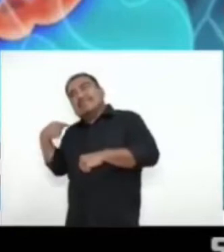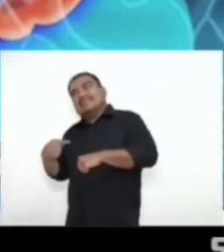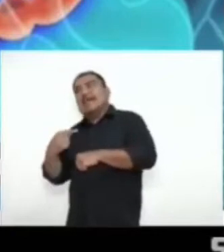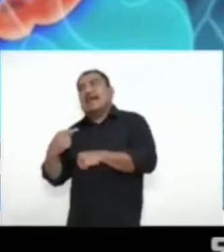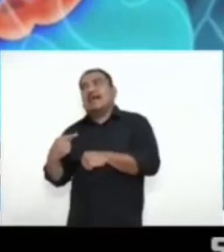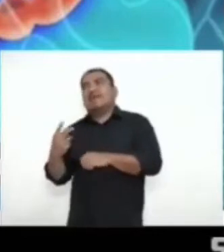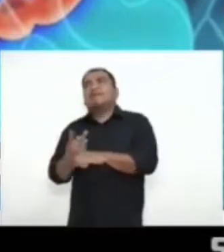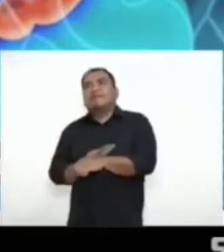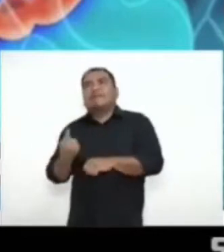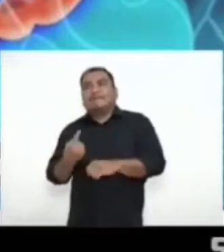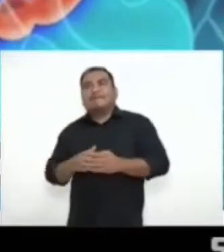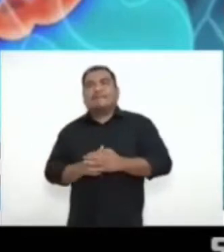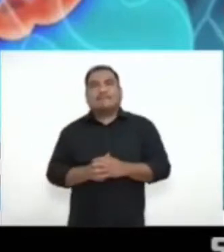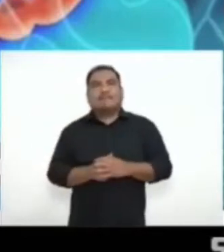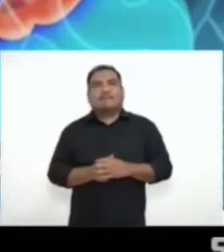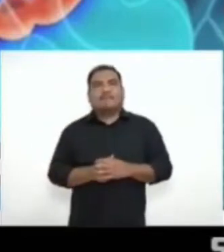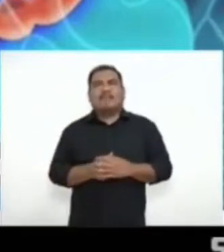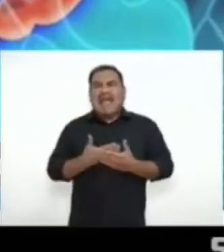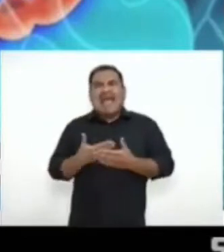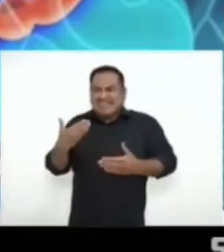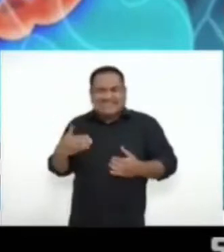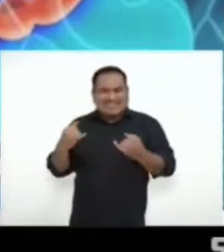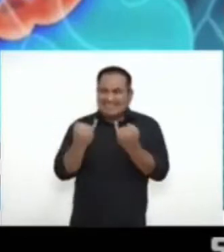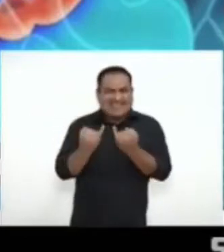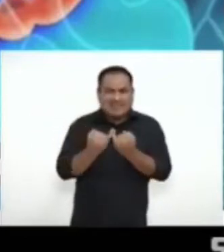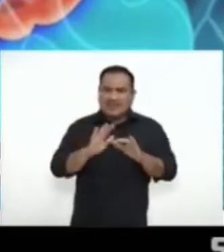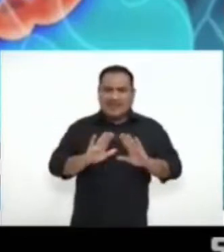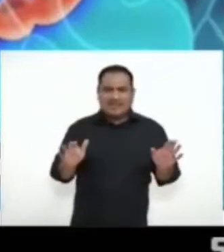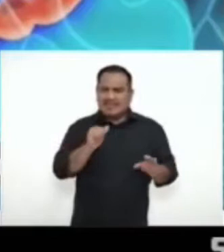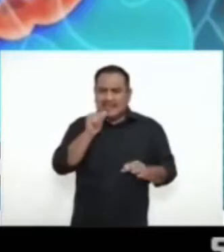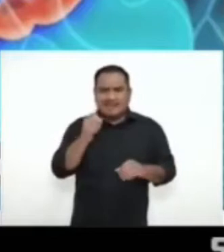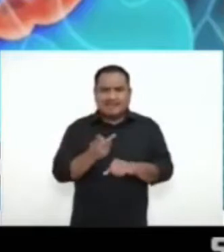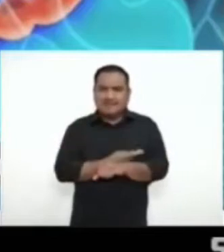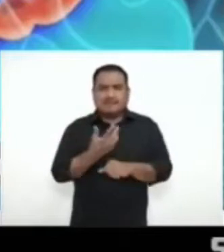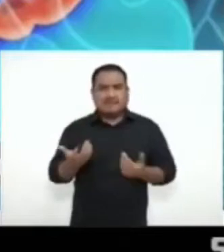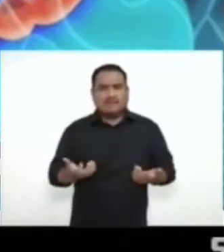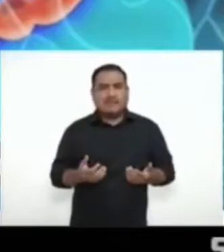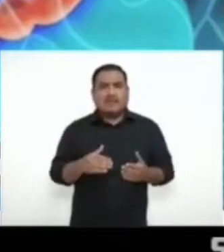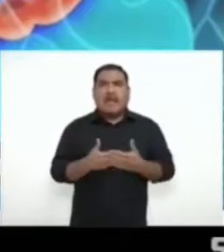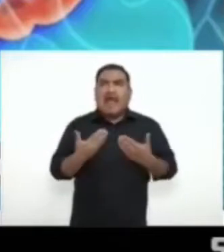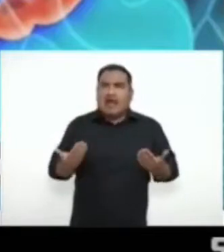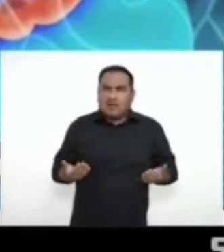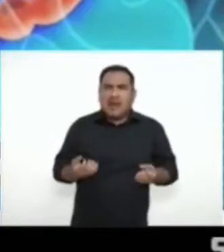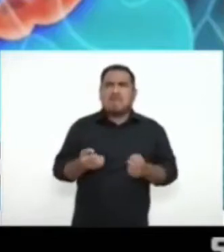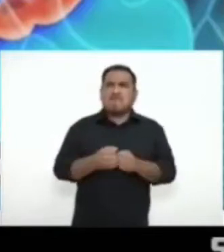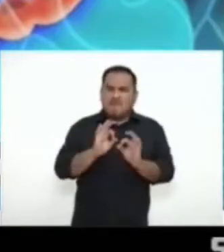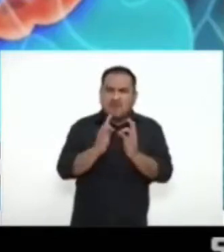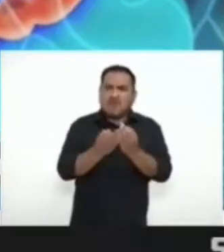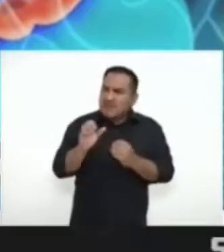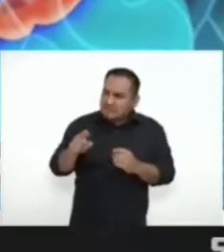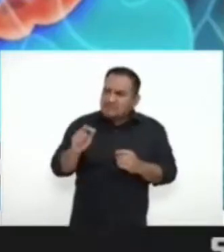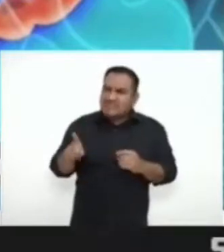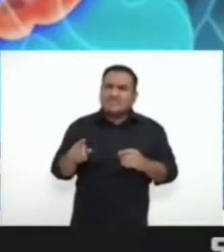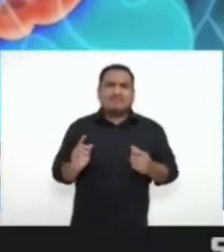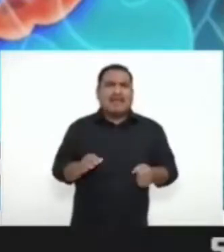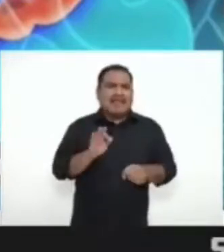las emociones, y dice, ya hemos enfrentado una situación como esta, vamos a ver si la podemos enfrentar, si tenemos que huir,